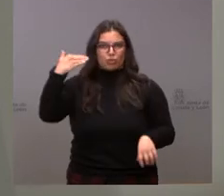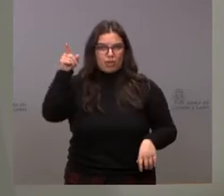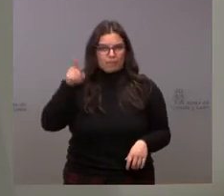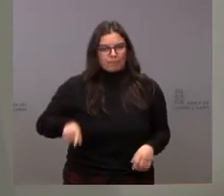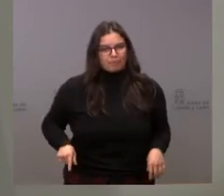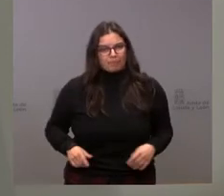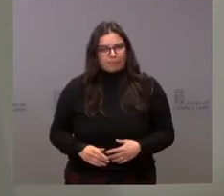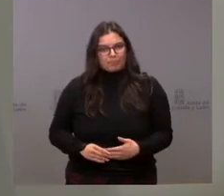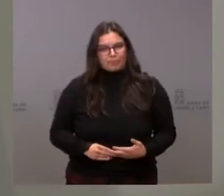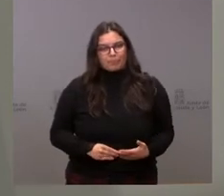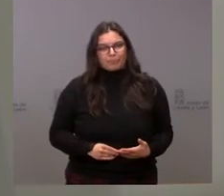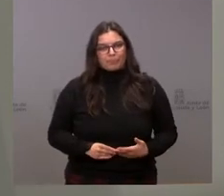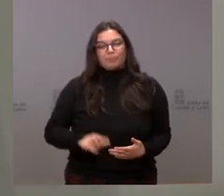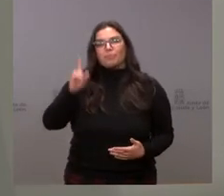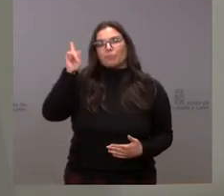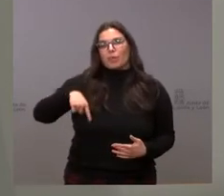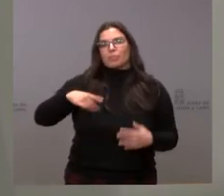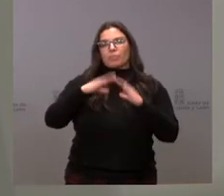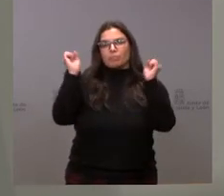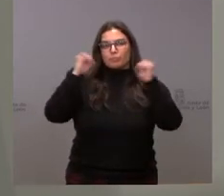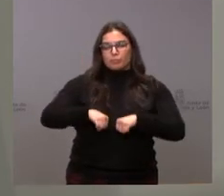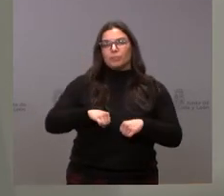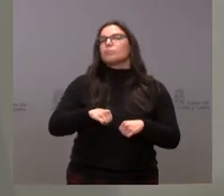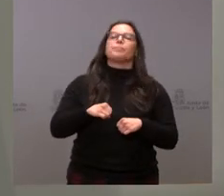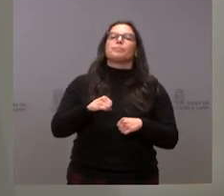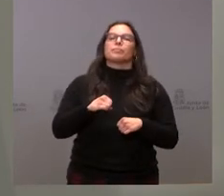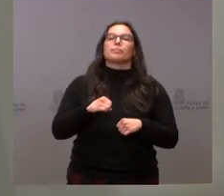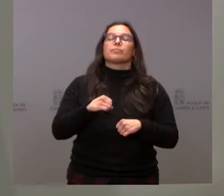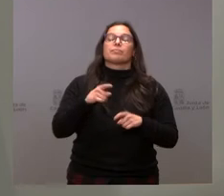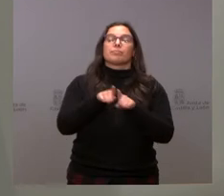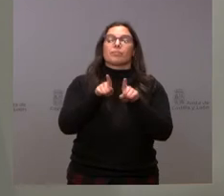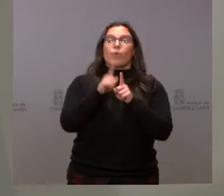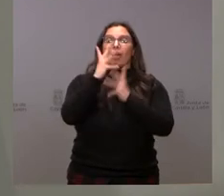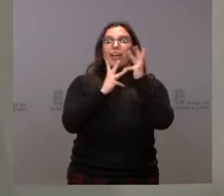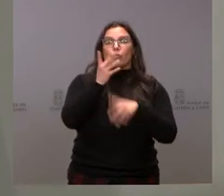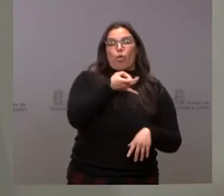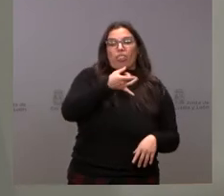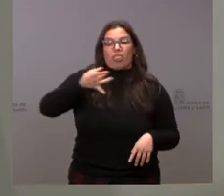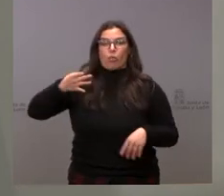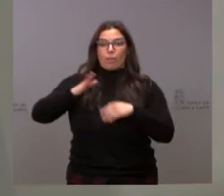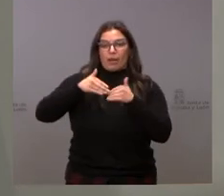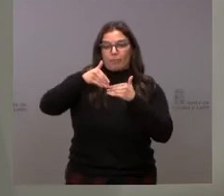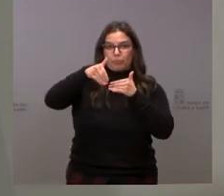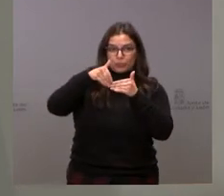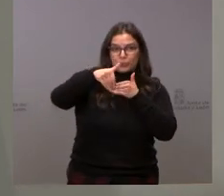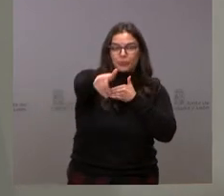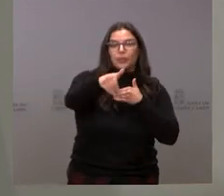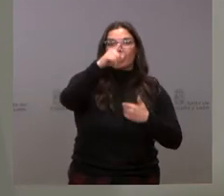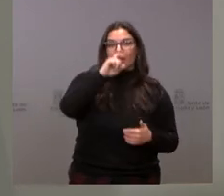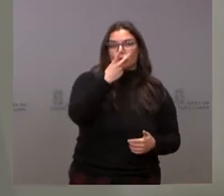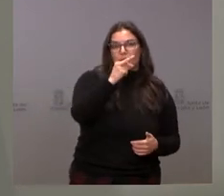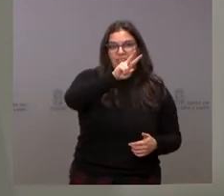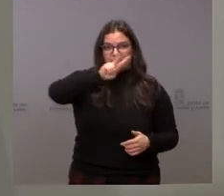se ha aprobado el importe de las operaciones de endeudamiento de la comunidad a corto y largo plazo correspondiente es el año 2022